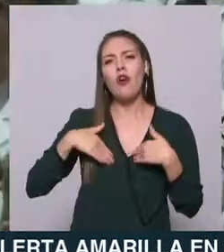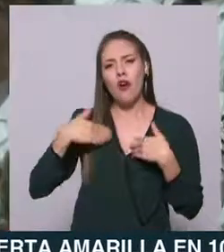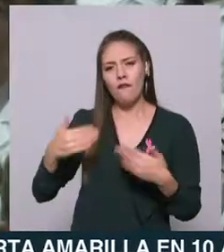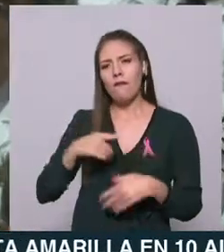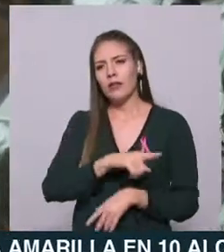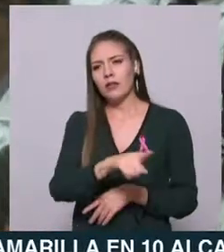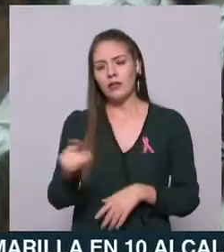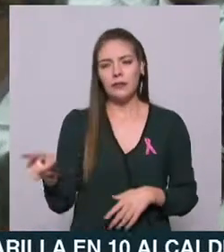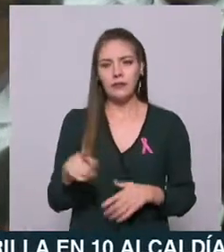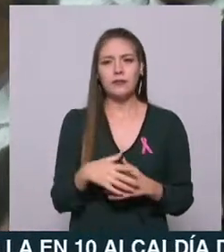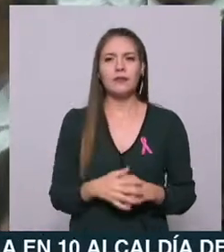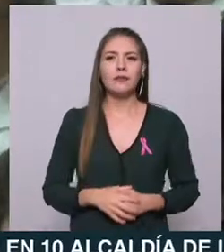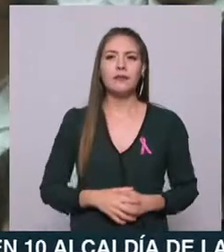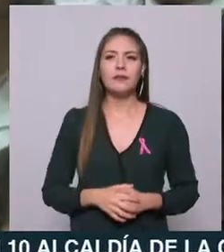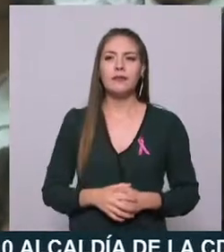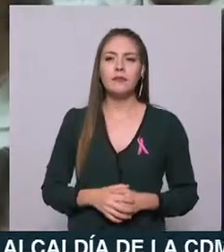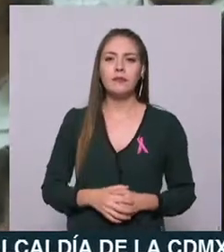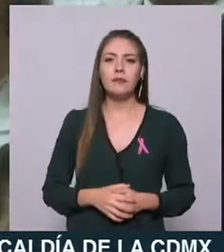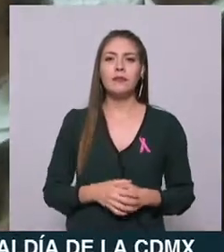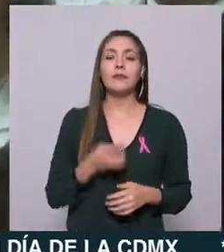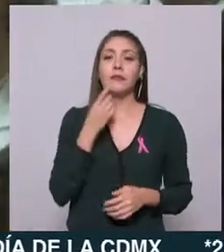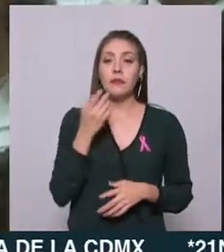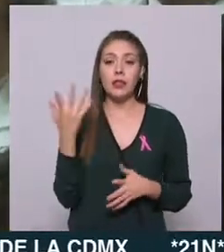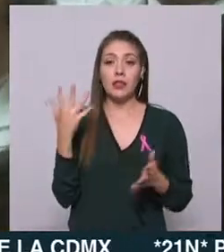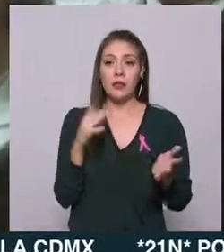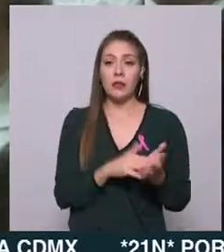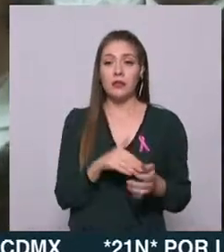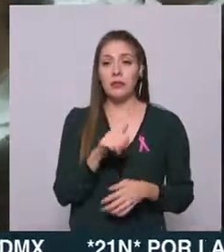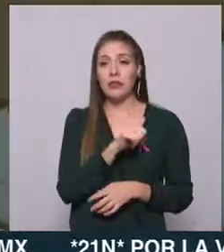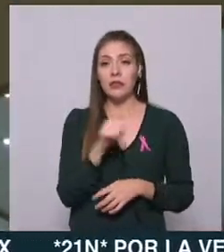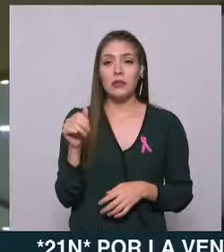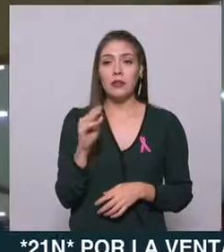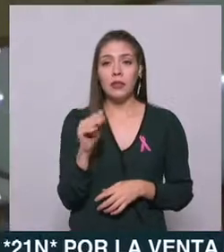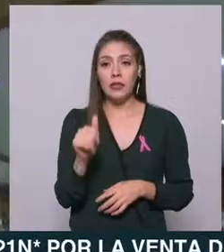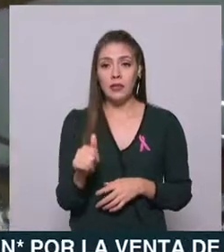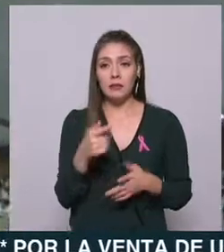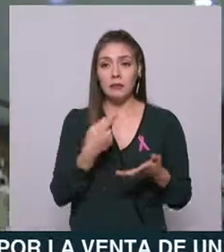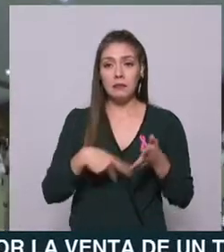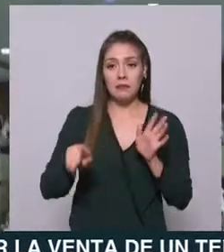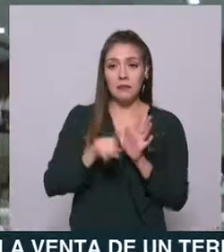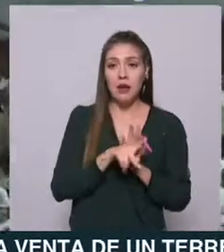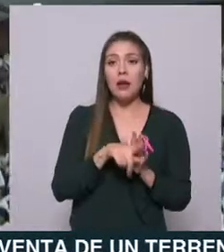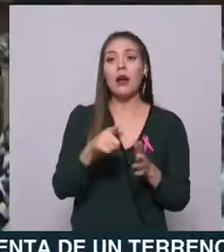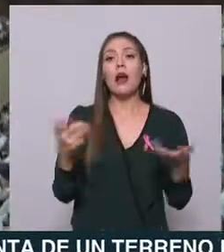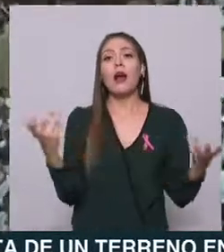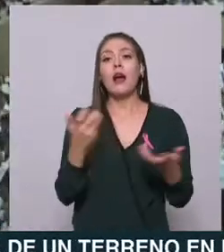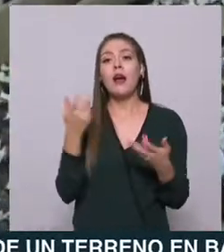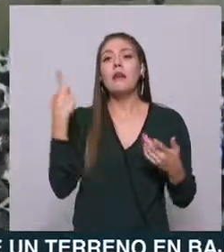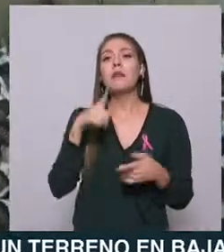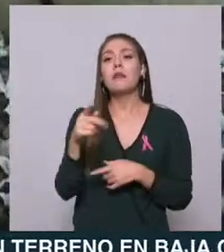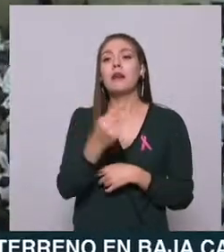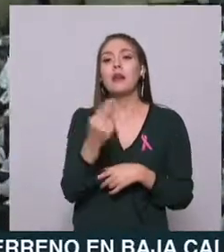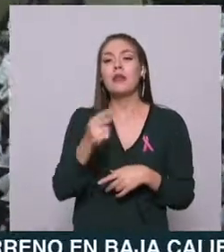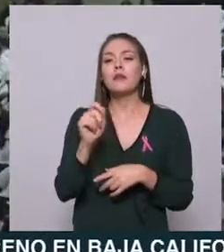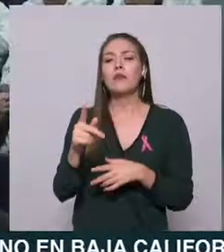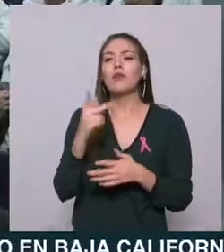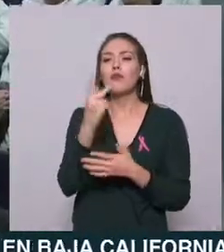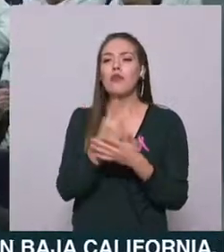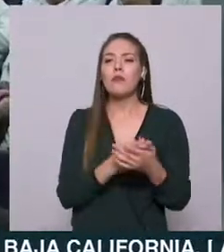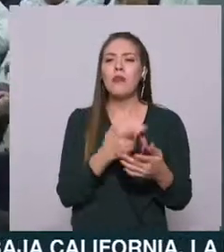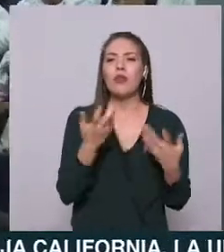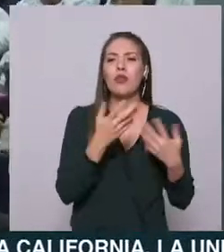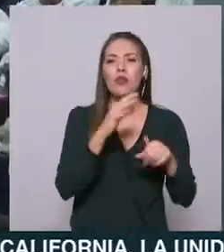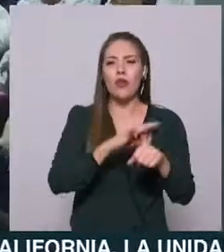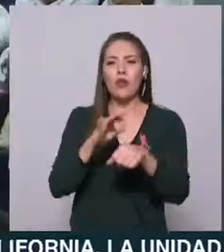ustedes. Detalló que 5,196 plazas se asignarán para cumplir con la demanda del nuevo programa de doctores